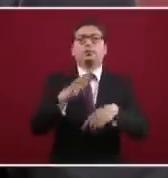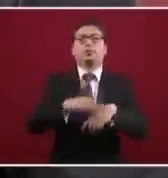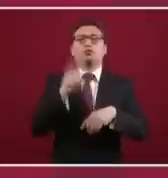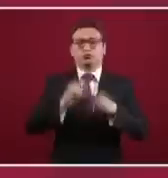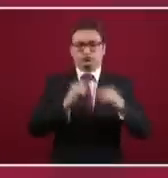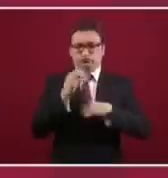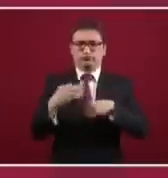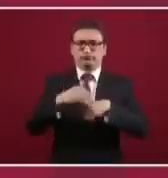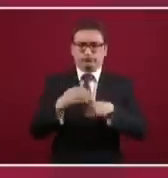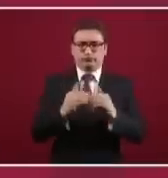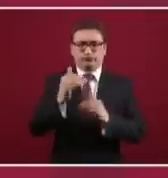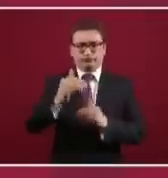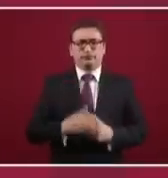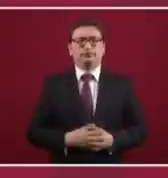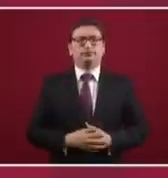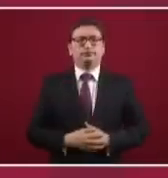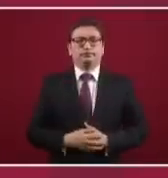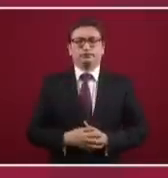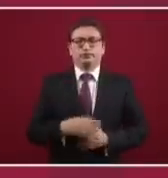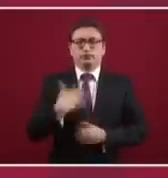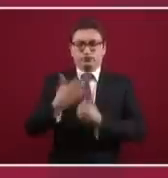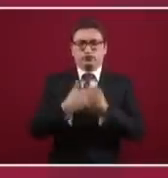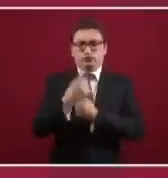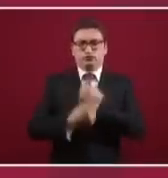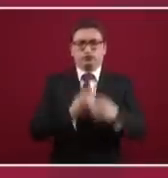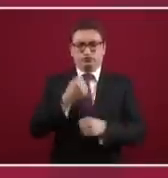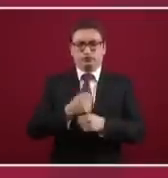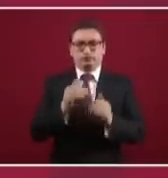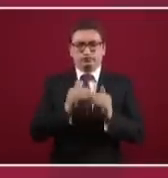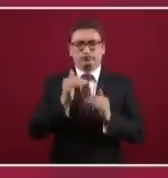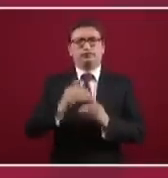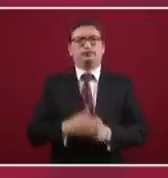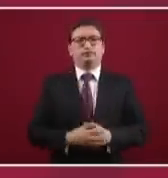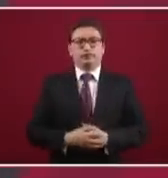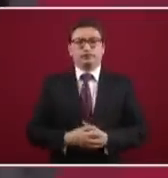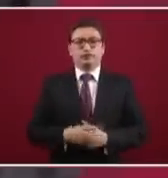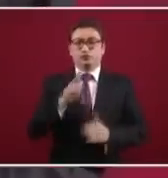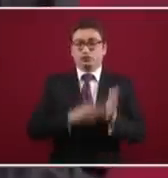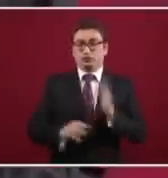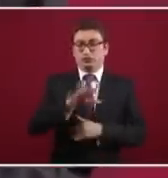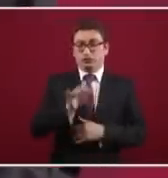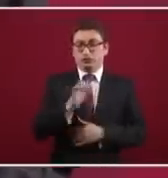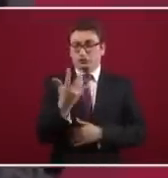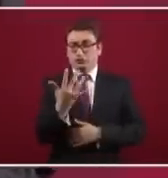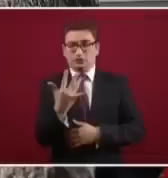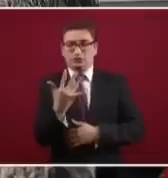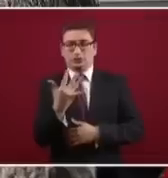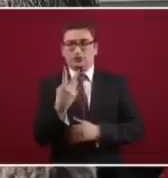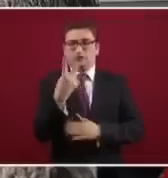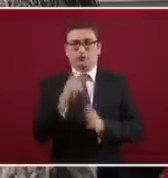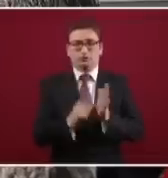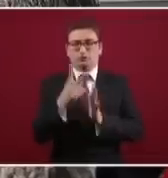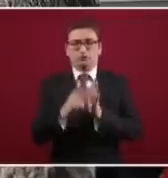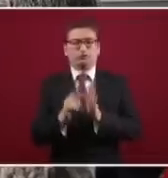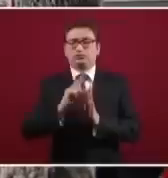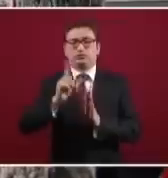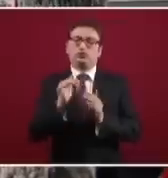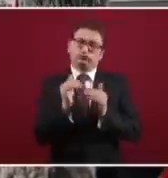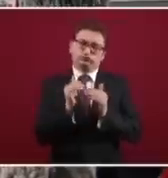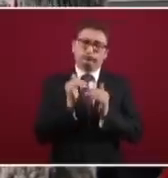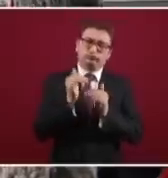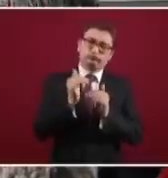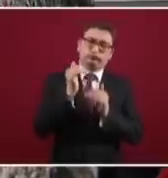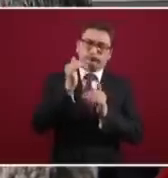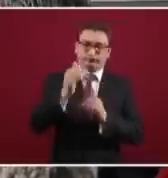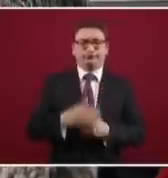más el año próximo, ya no los 2.550 bimestrales, sino va a aumentar de